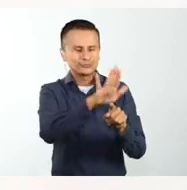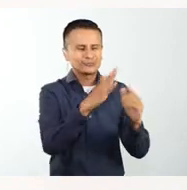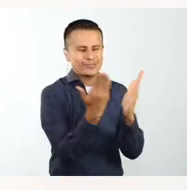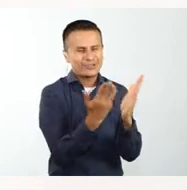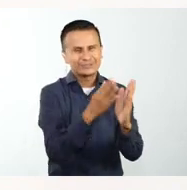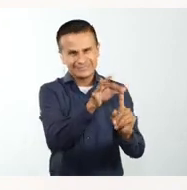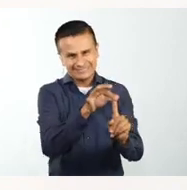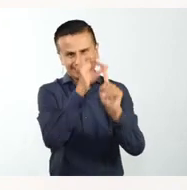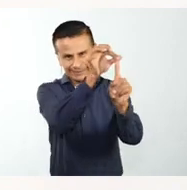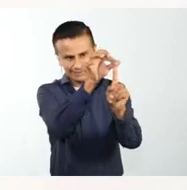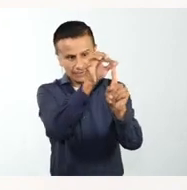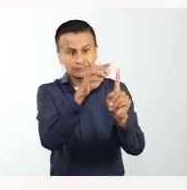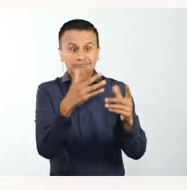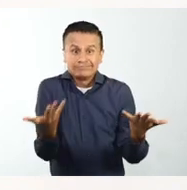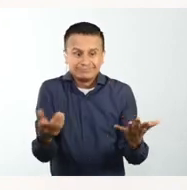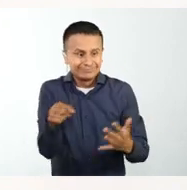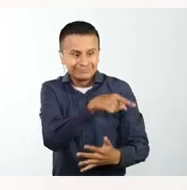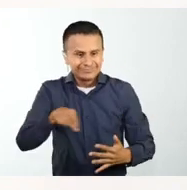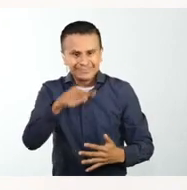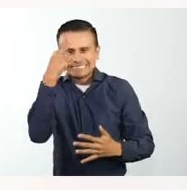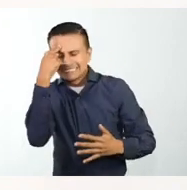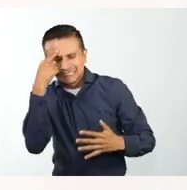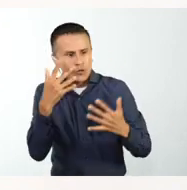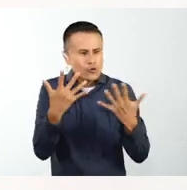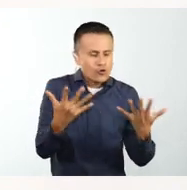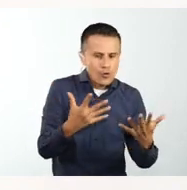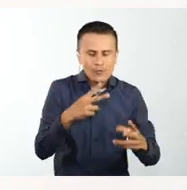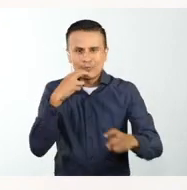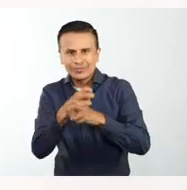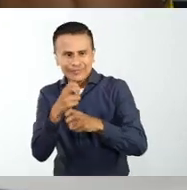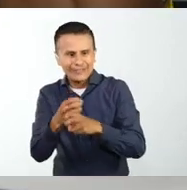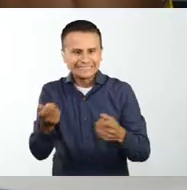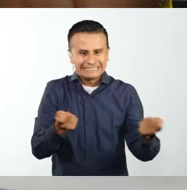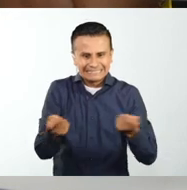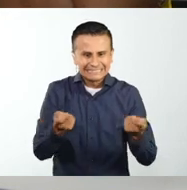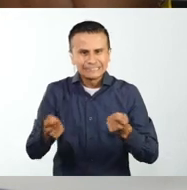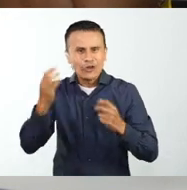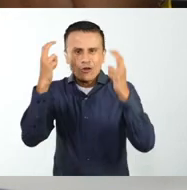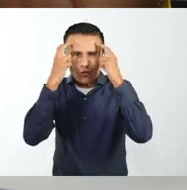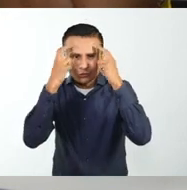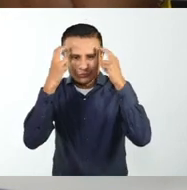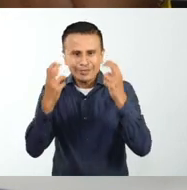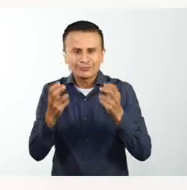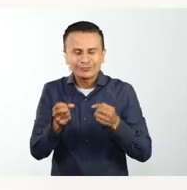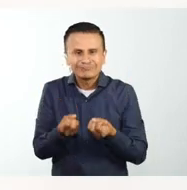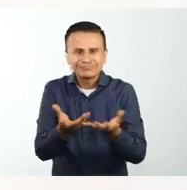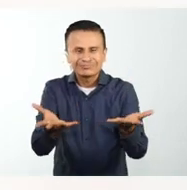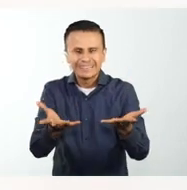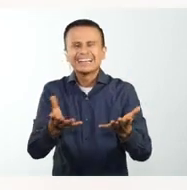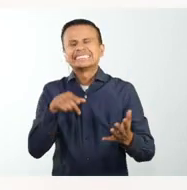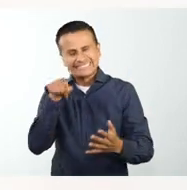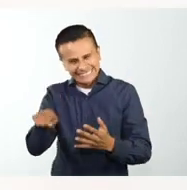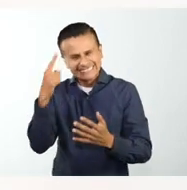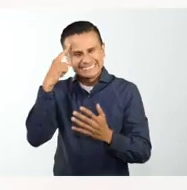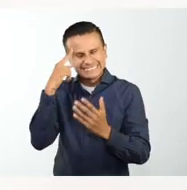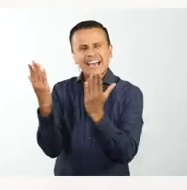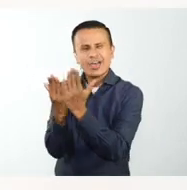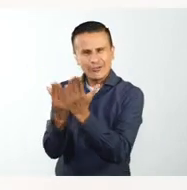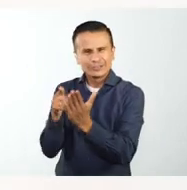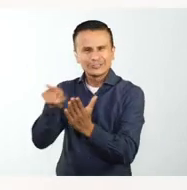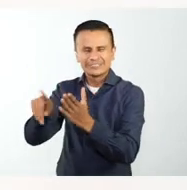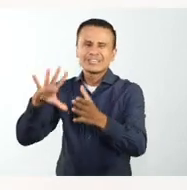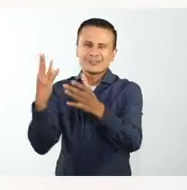education, because there is a northern skew in both funding and production of the knowledge, there is this suspicion of